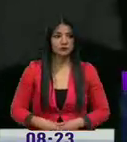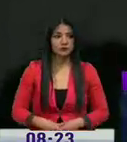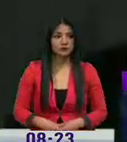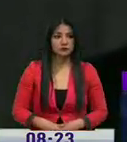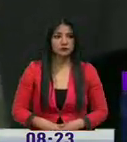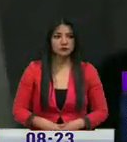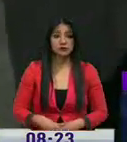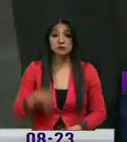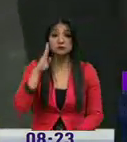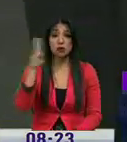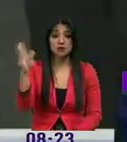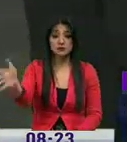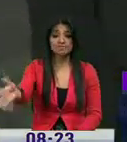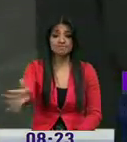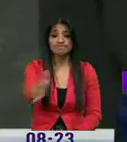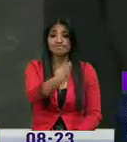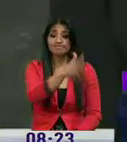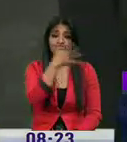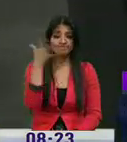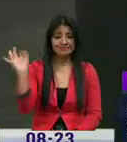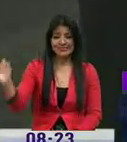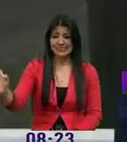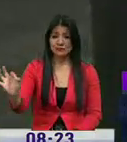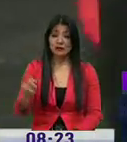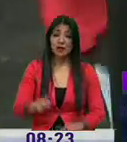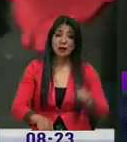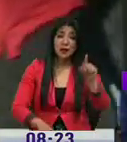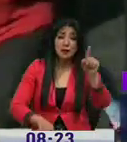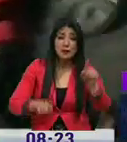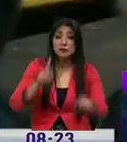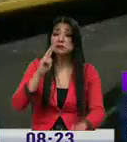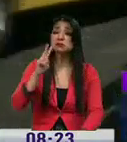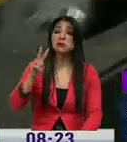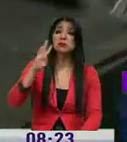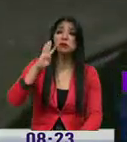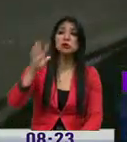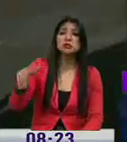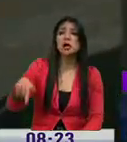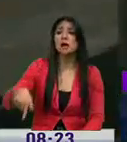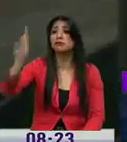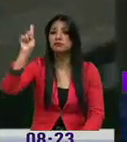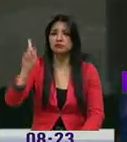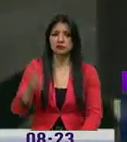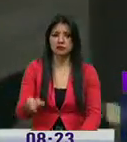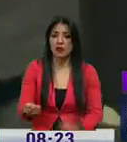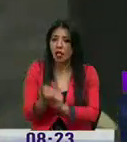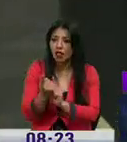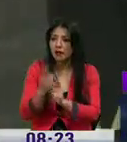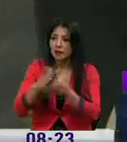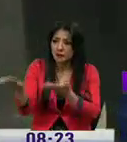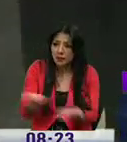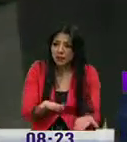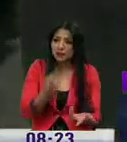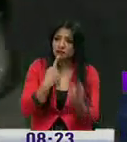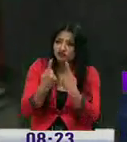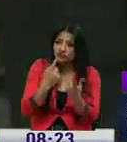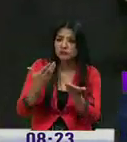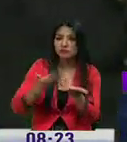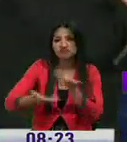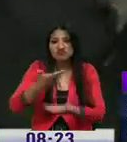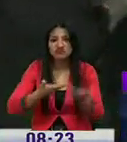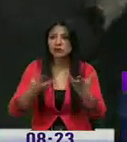digo, brilla con la ausencia. Muy rara vez que se le ve aquí, no hemos podido ni siquiera conversar o invitarles para que nos brinden